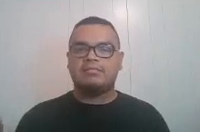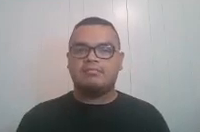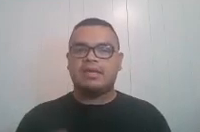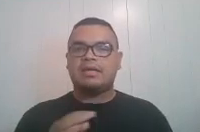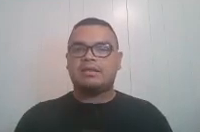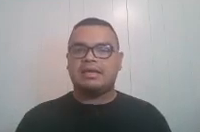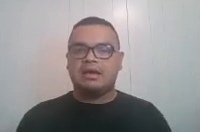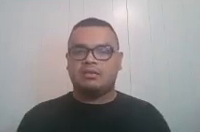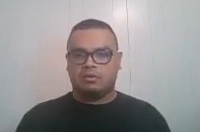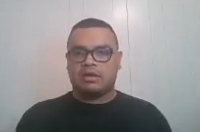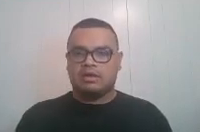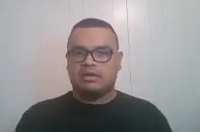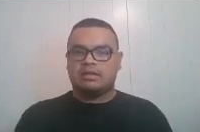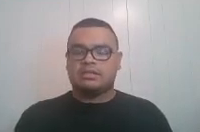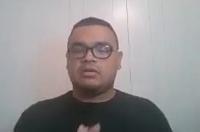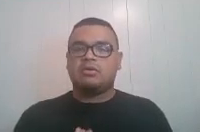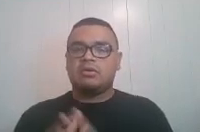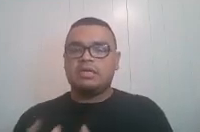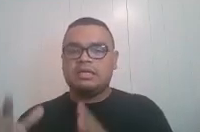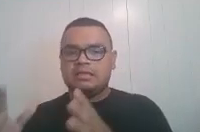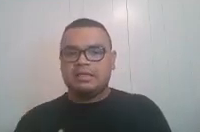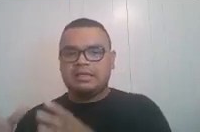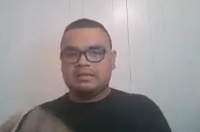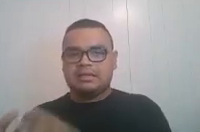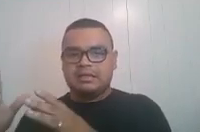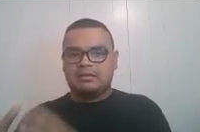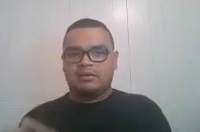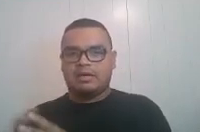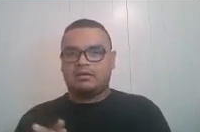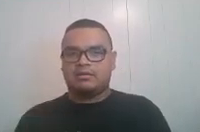es mediadora, sino